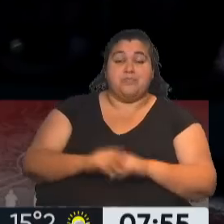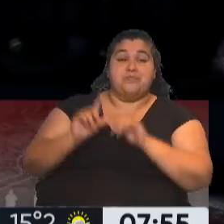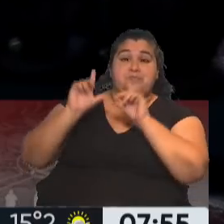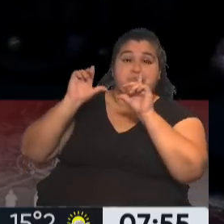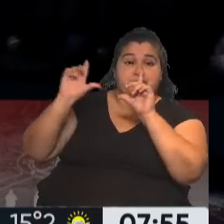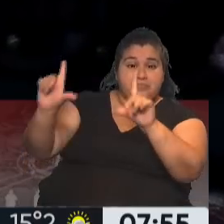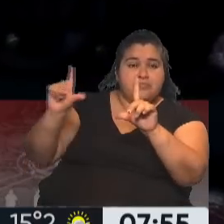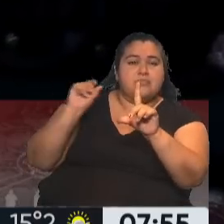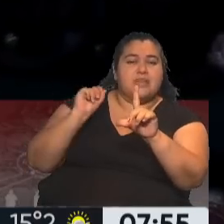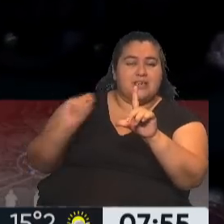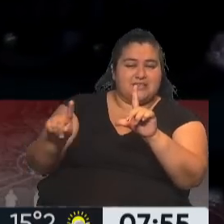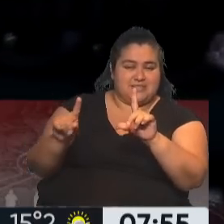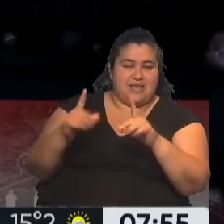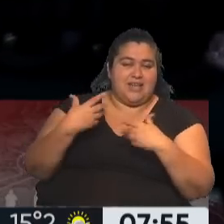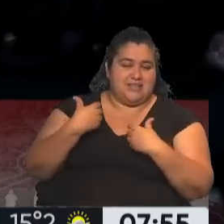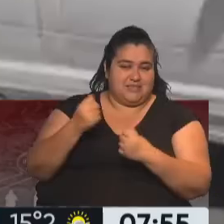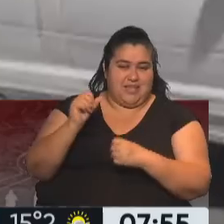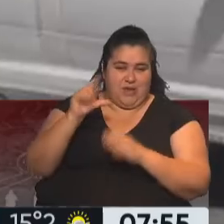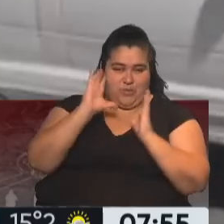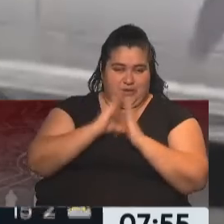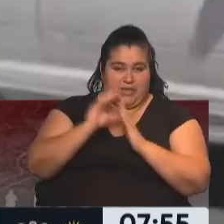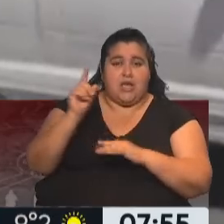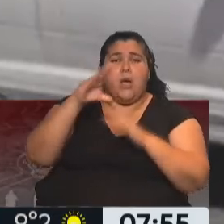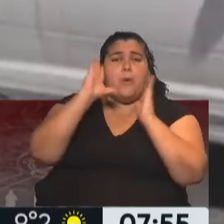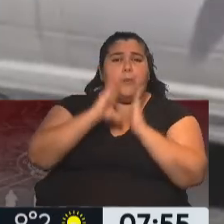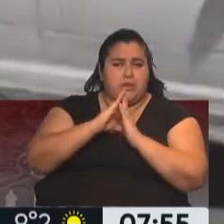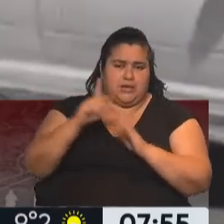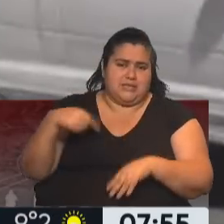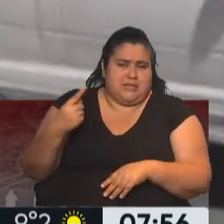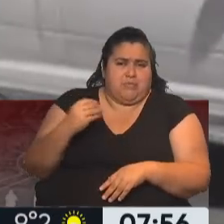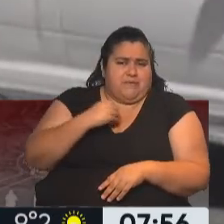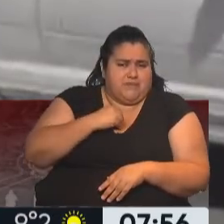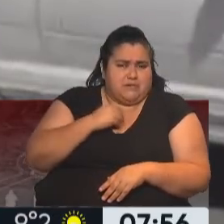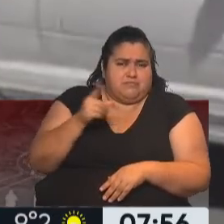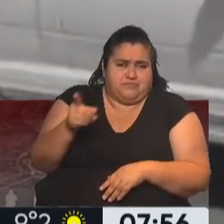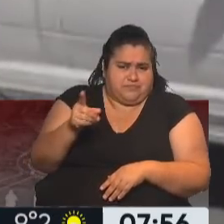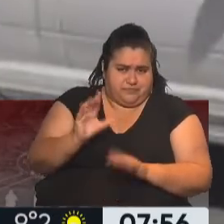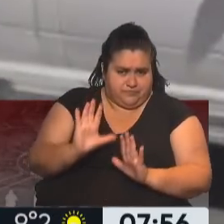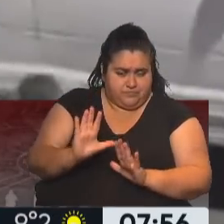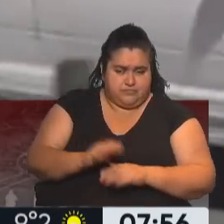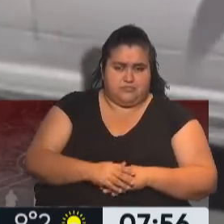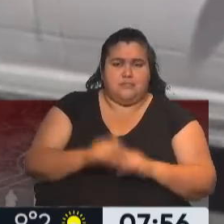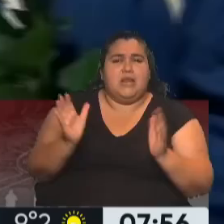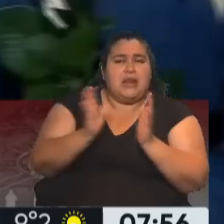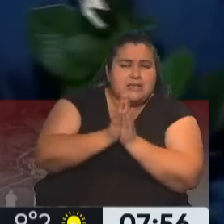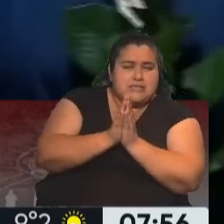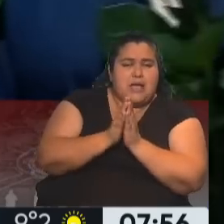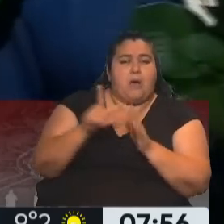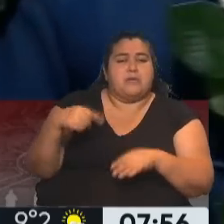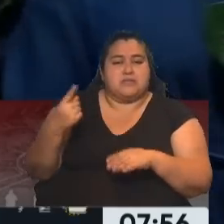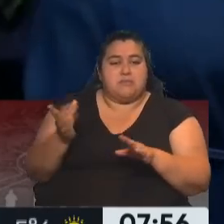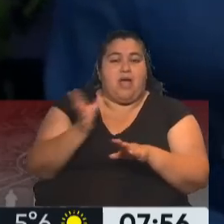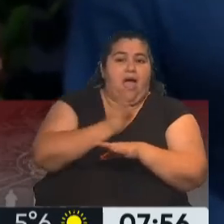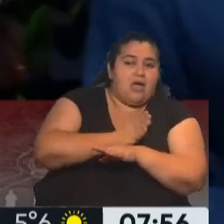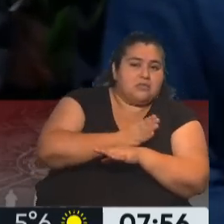la salud del popolo romano. Esa es la Virgen que veneraba el Papa, ante quien rezaba o ante la que rezaba el Papa. Antes y después de los